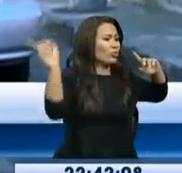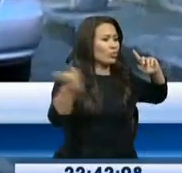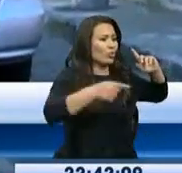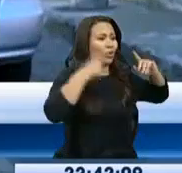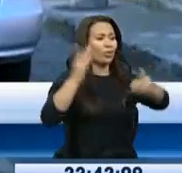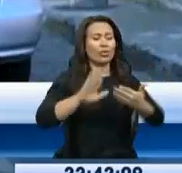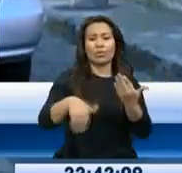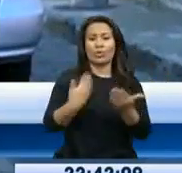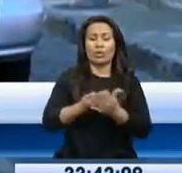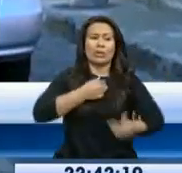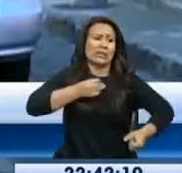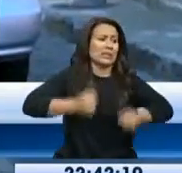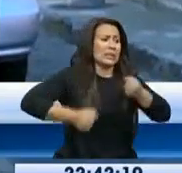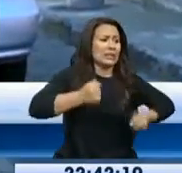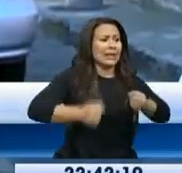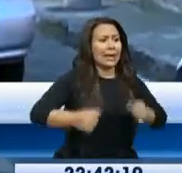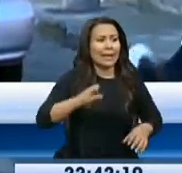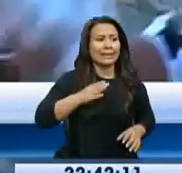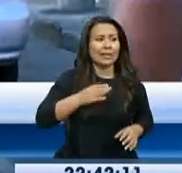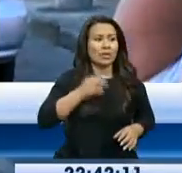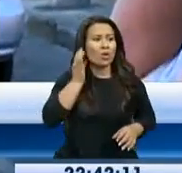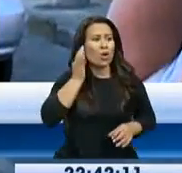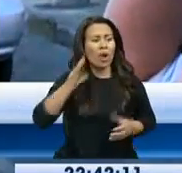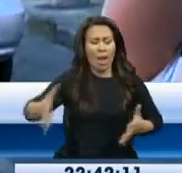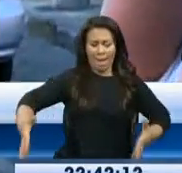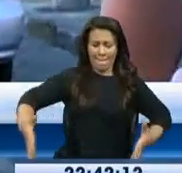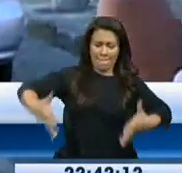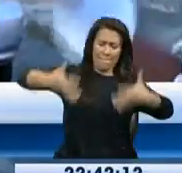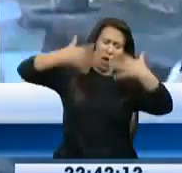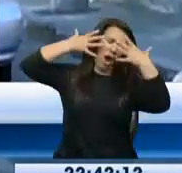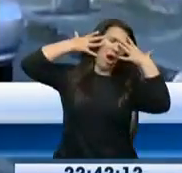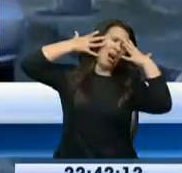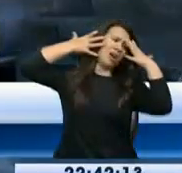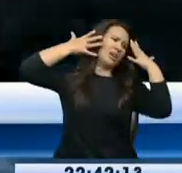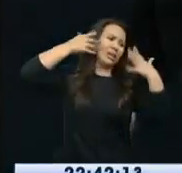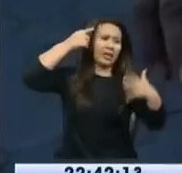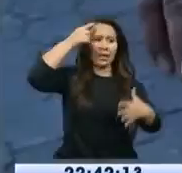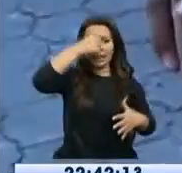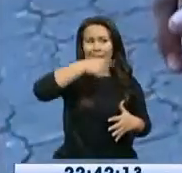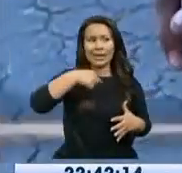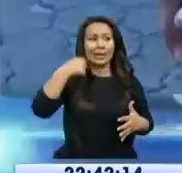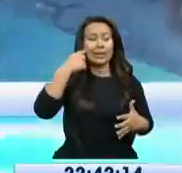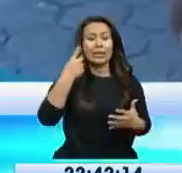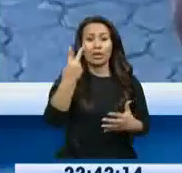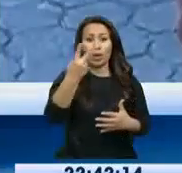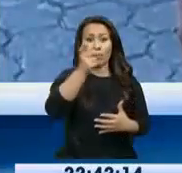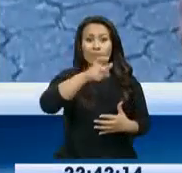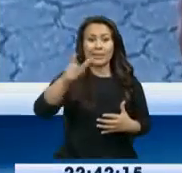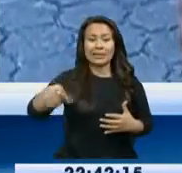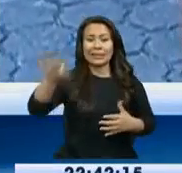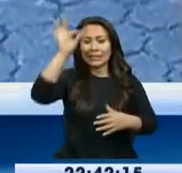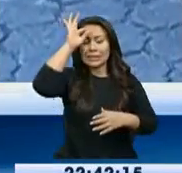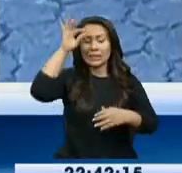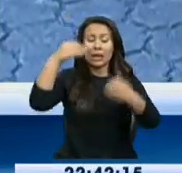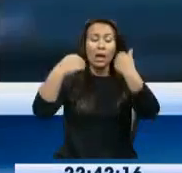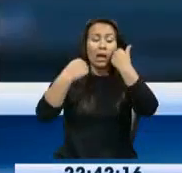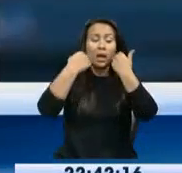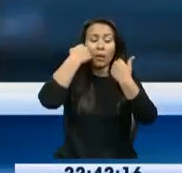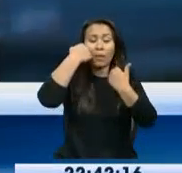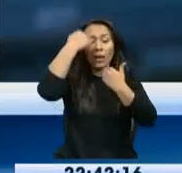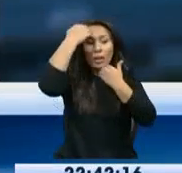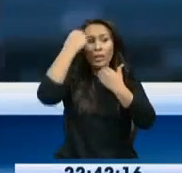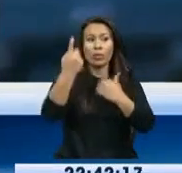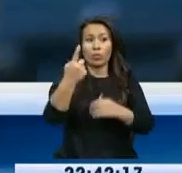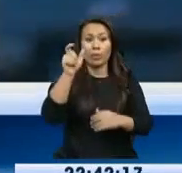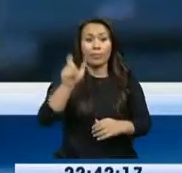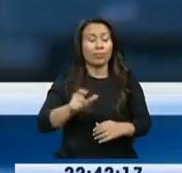Salimos corriendo, pero la señora le cogió más porque le dio todita la candela en la cara. Las dos personas resultaron con quemaduras. La señora fue la